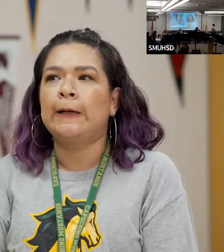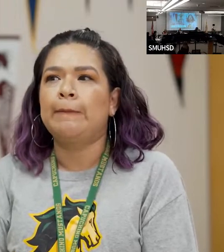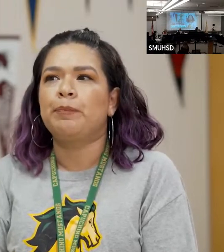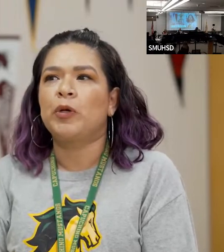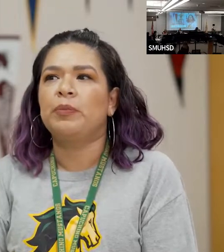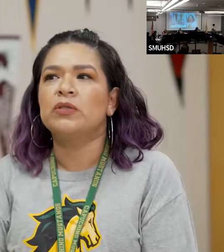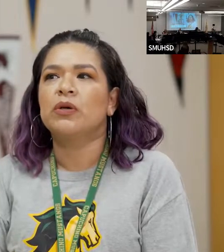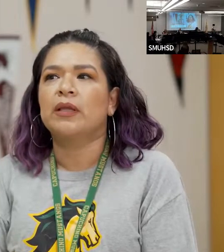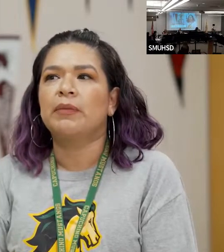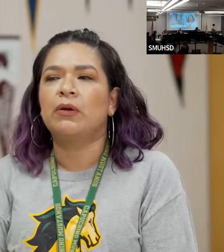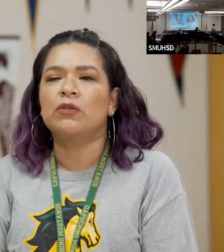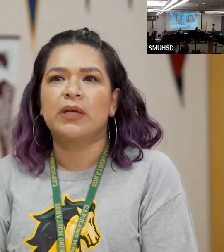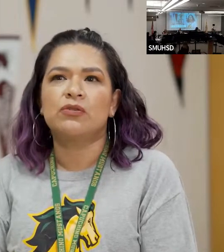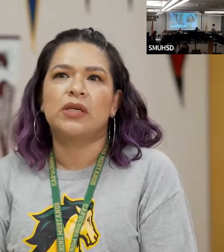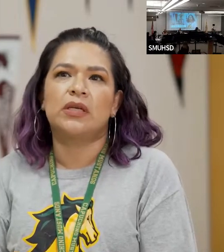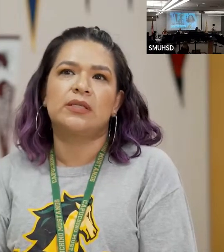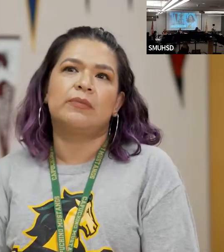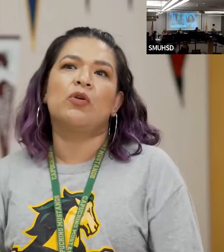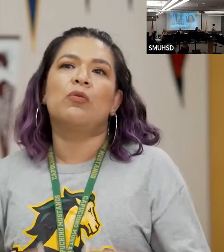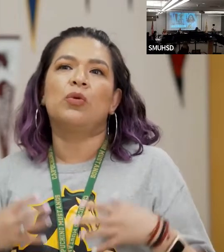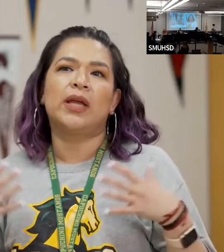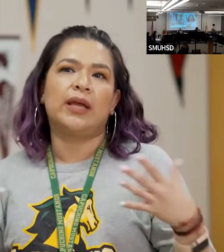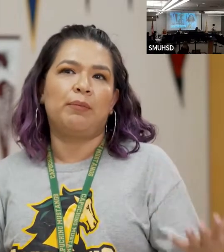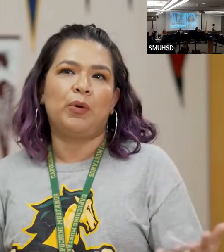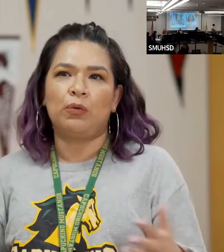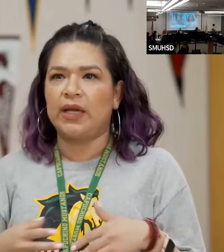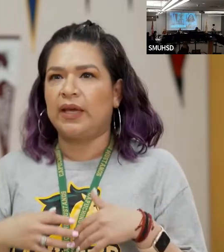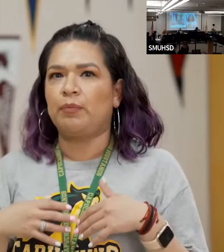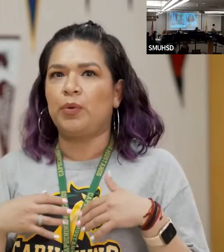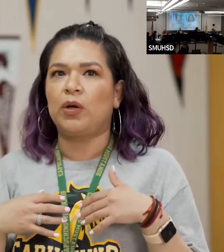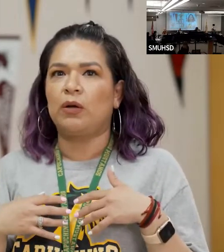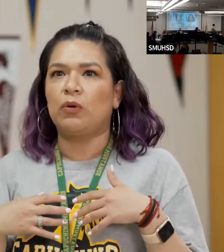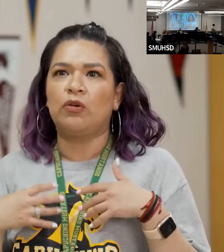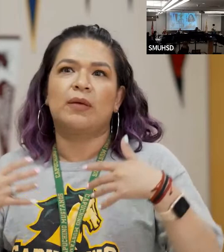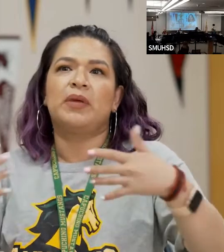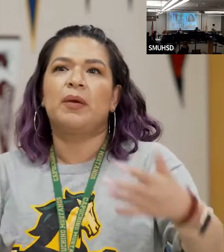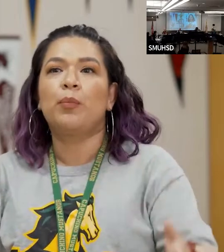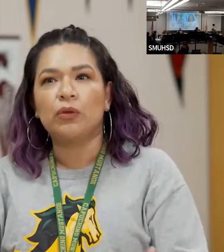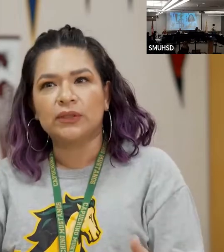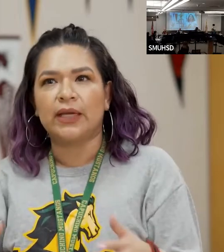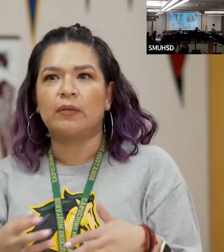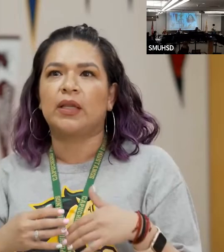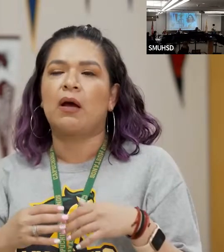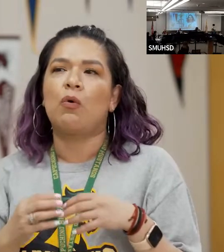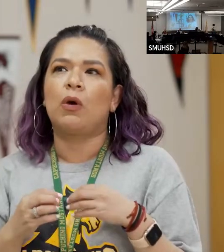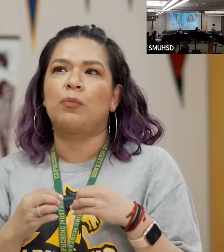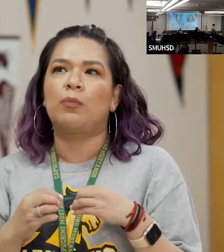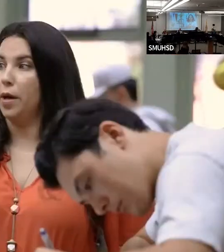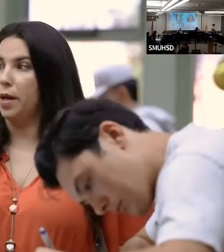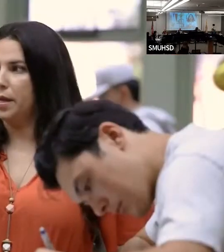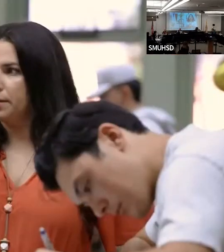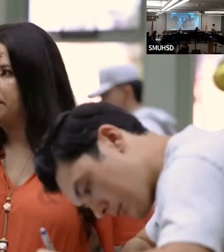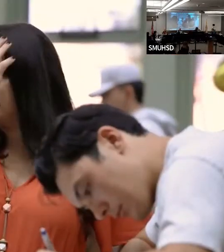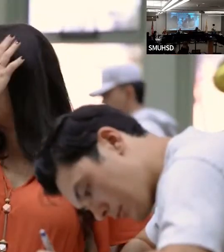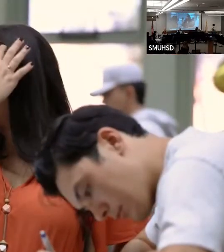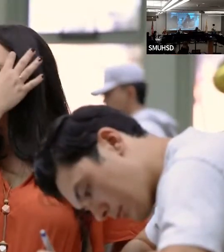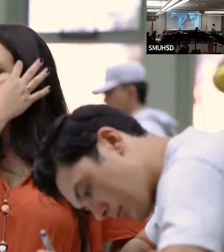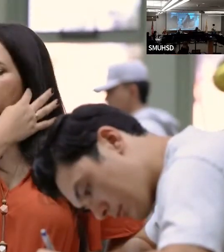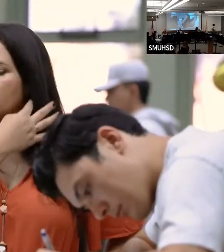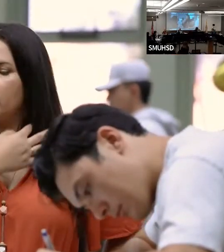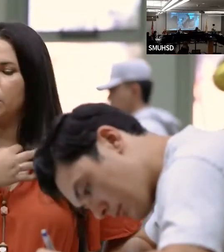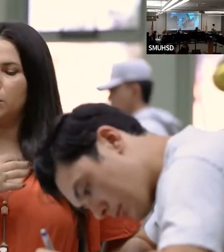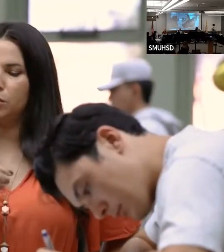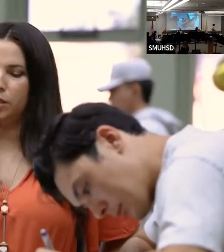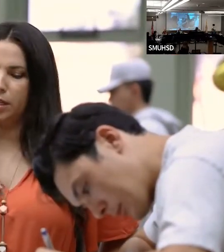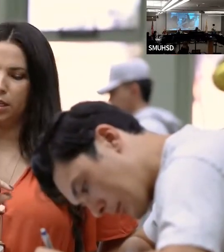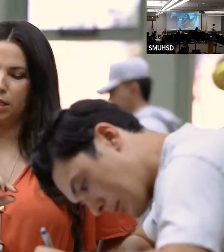tienen. Pero pienso que también los maestros aquí sirven como un ejemplo a lo que yo también puedo ser, ¿verdad? O el poder soñar, hacer algo